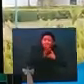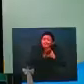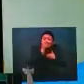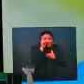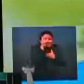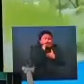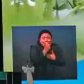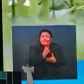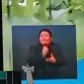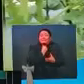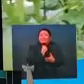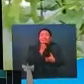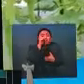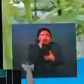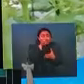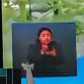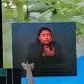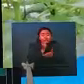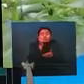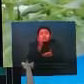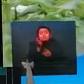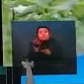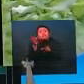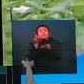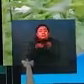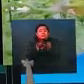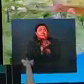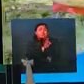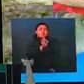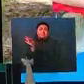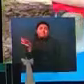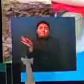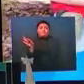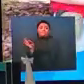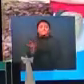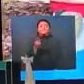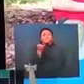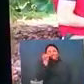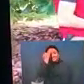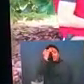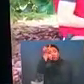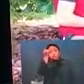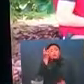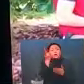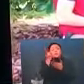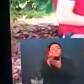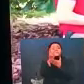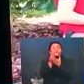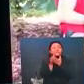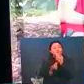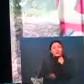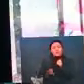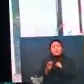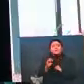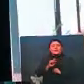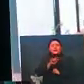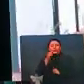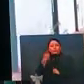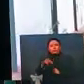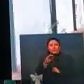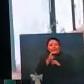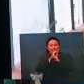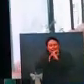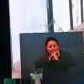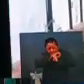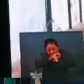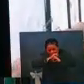admisión. De ahí surgió el programa Cero Cuotas a lo largo